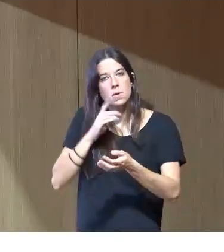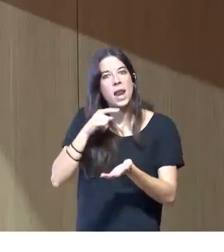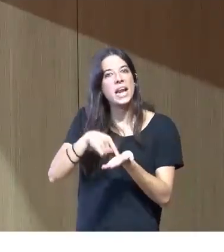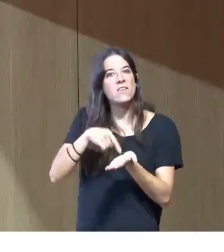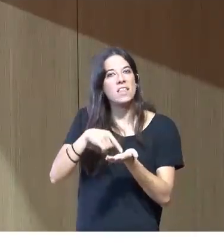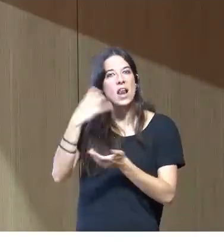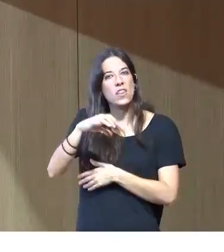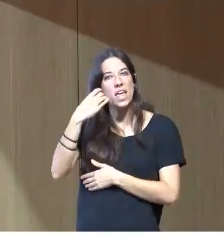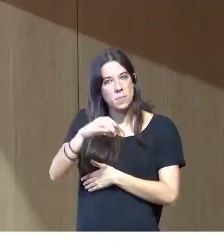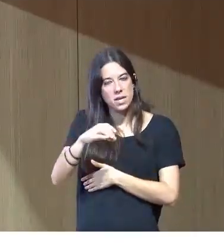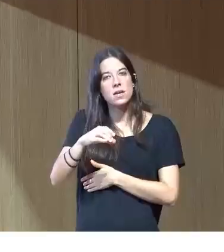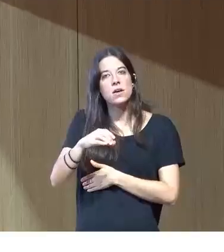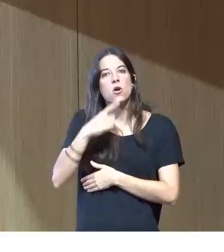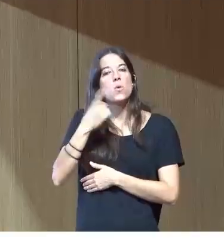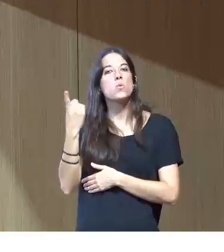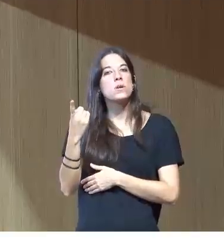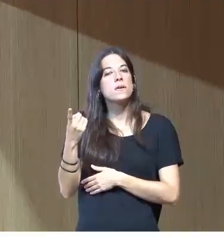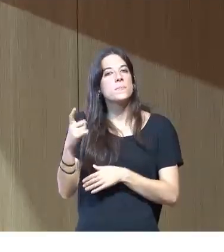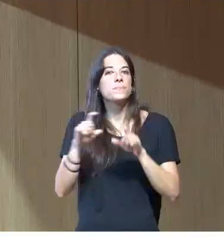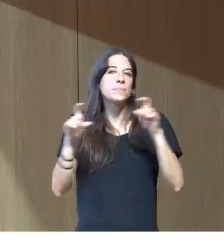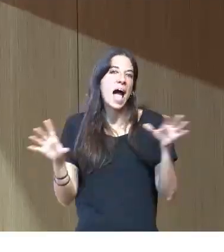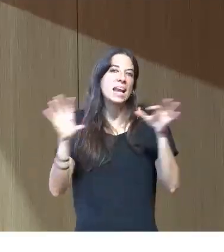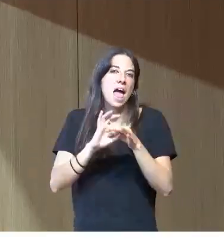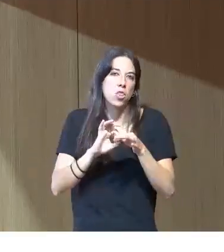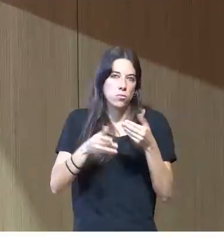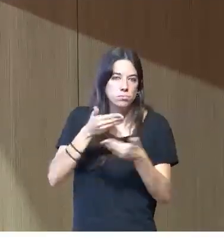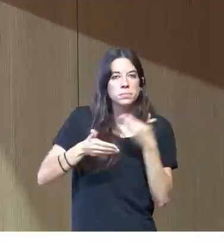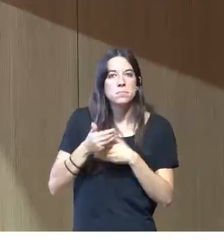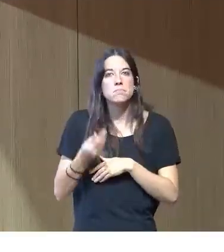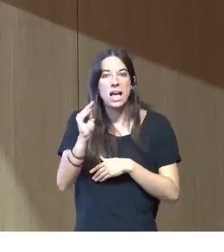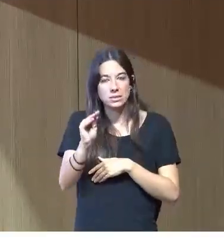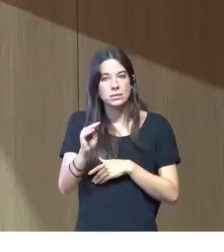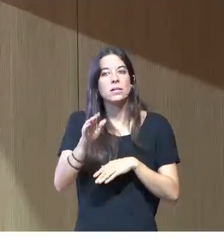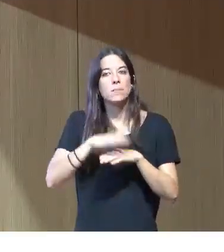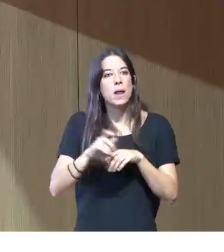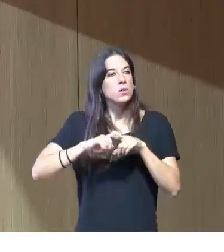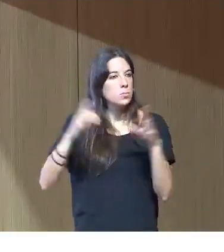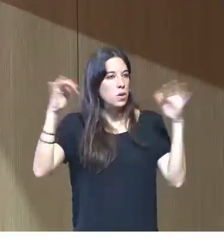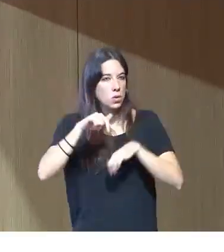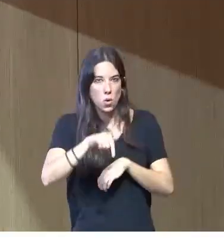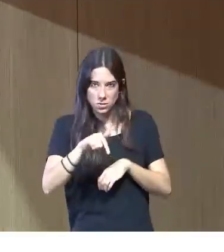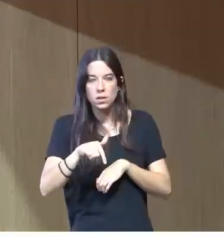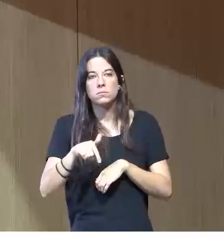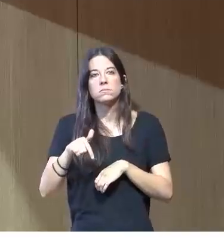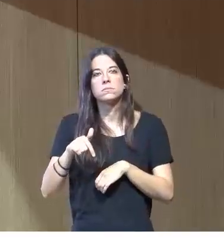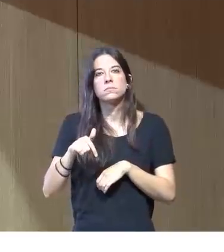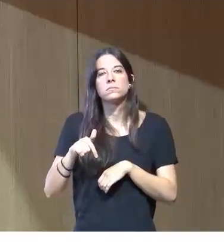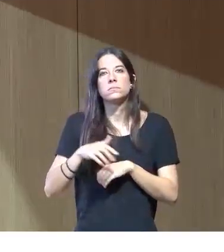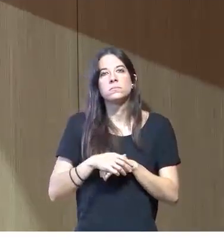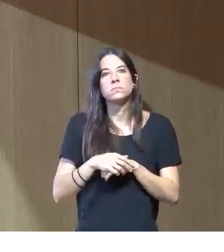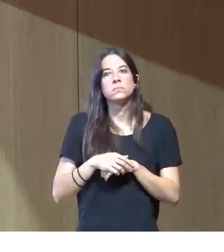cermi como un Aliado más Dentro de este tipo de encuentros vale como